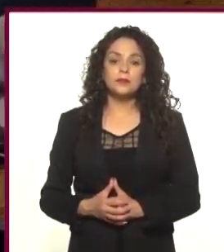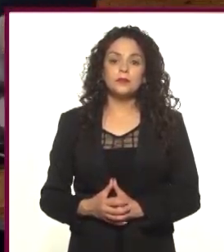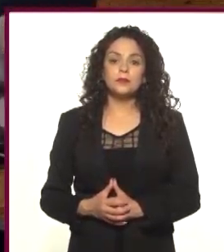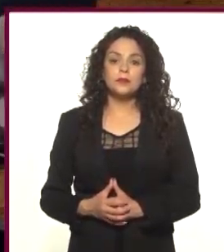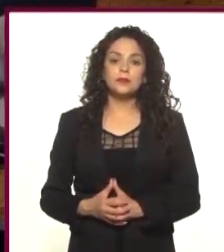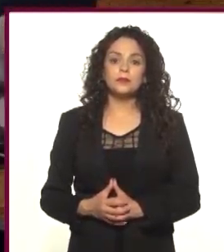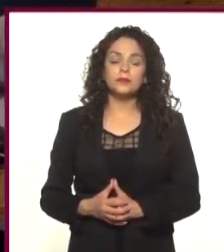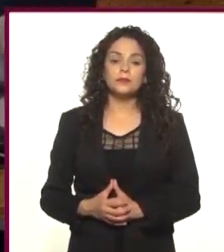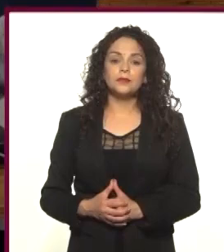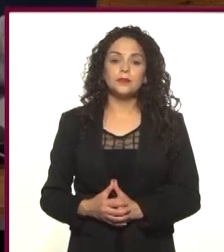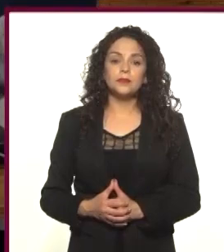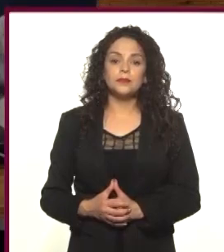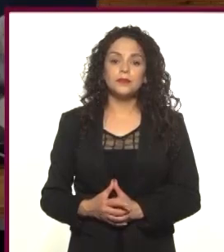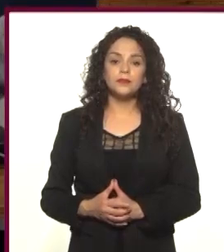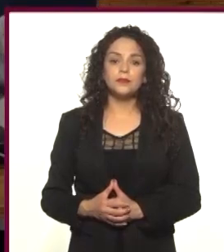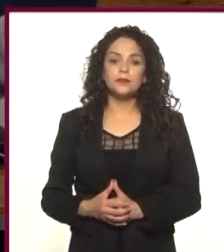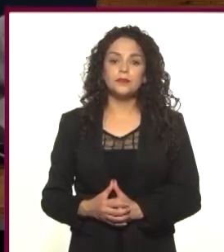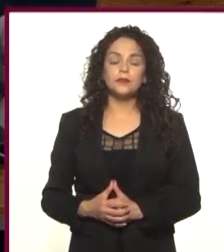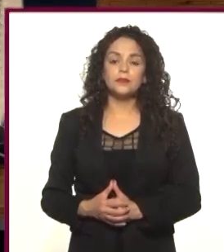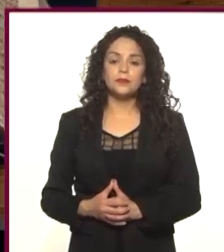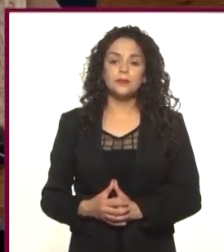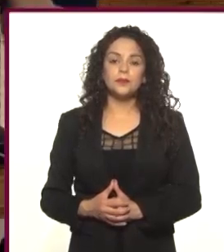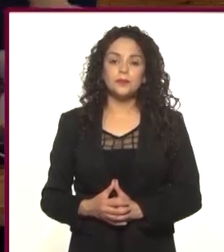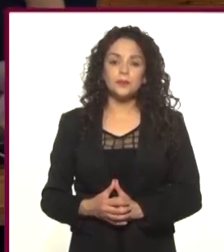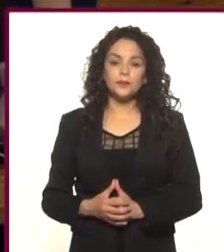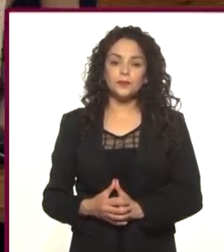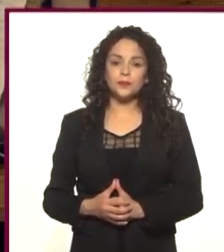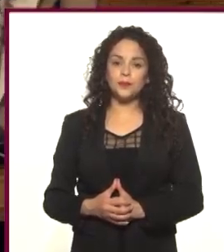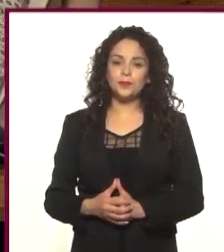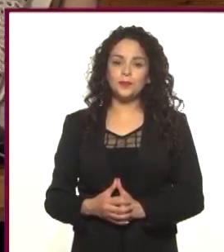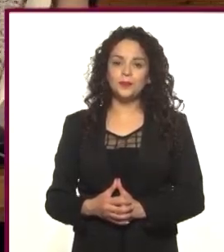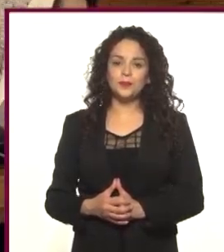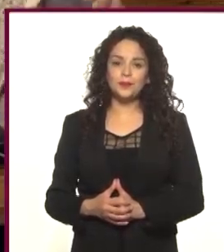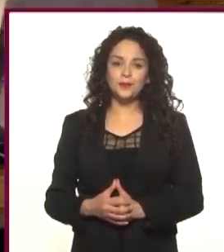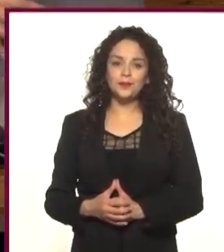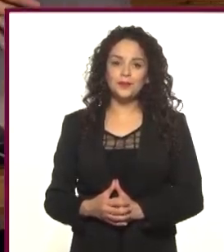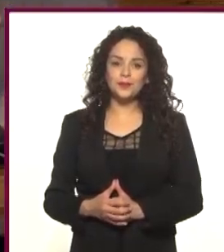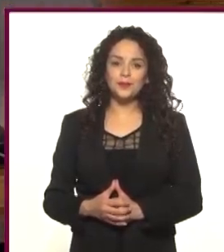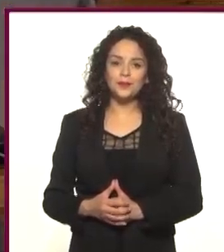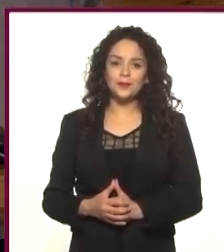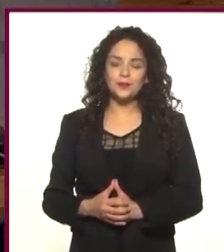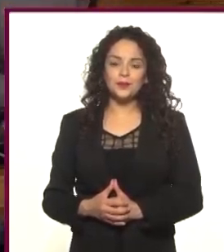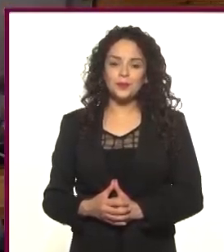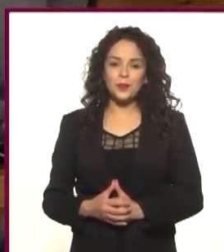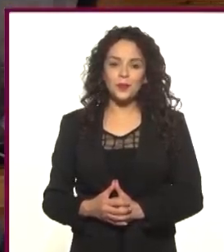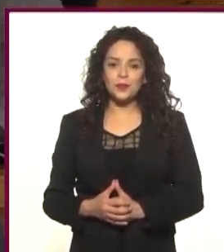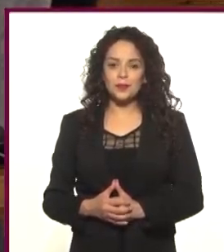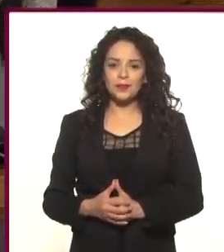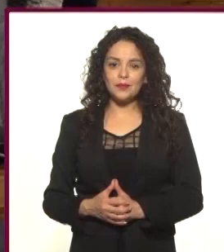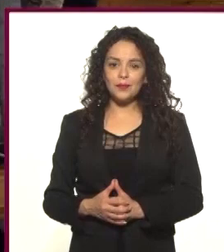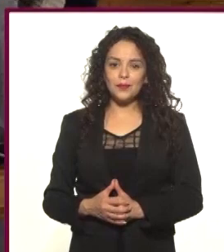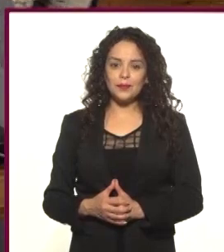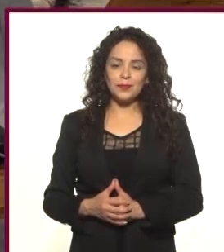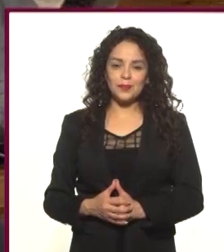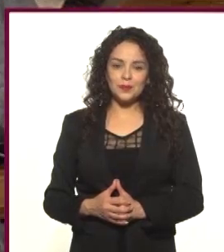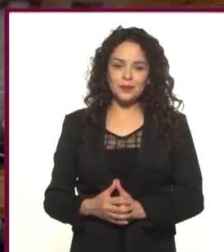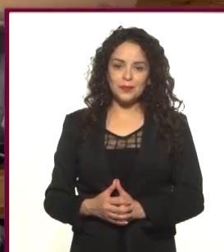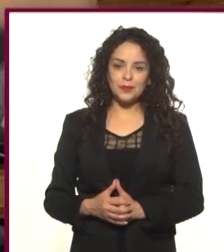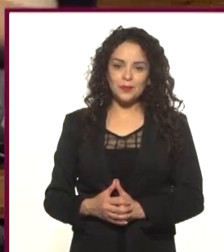¡Ay, chamaco! ¿Qué les enseñan en esa escuela? Ay, voy a hablar con tu padre.